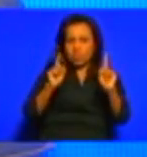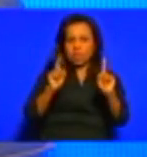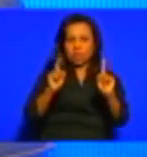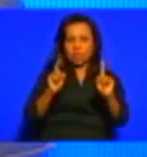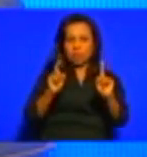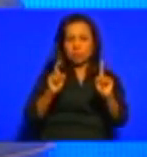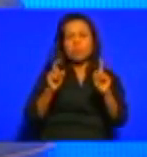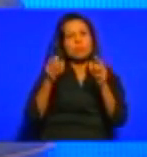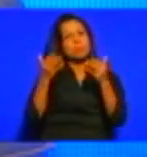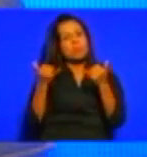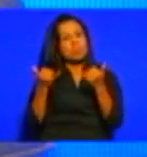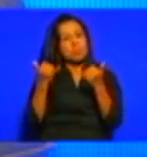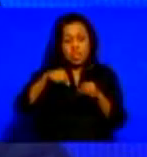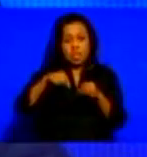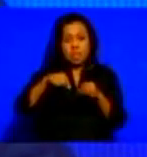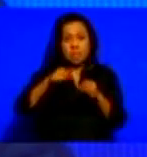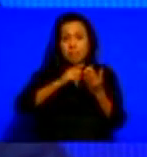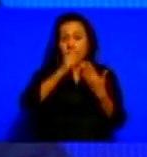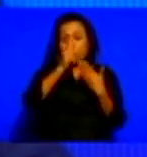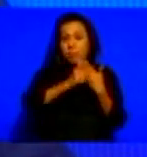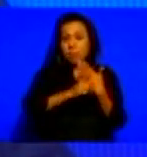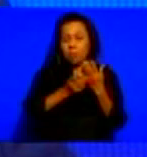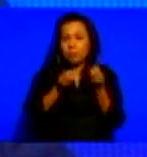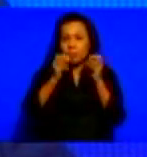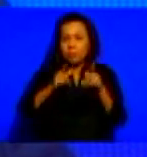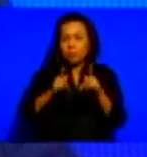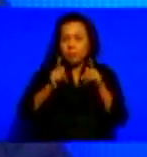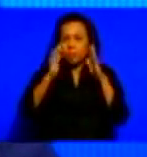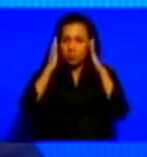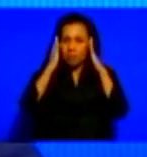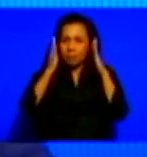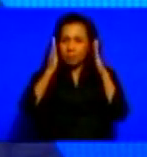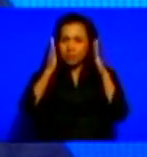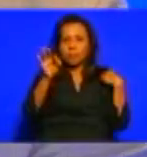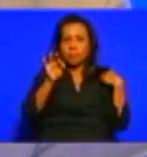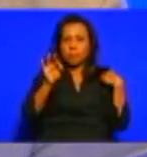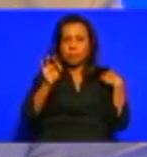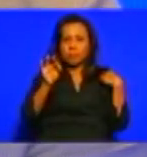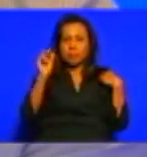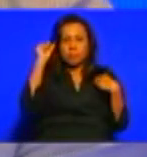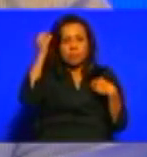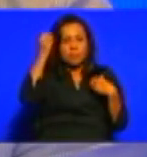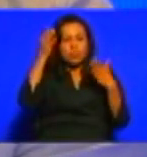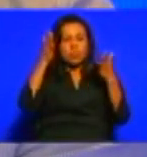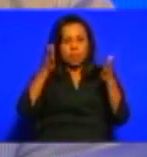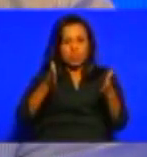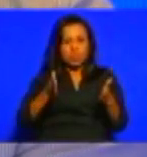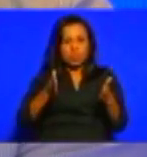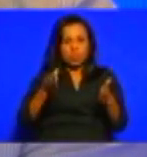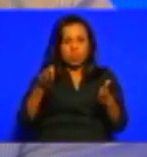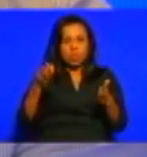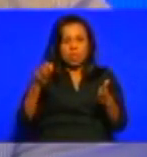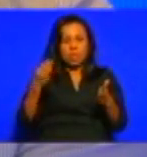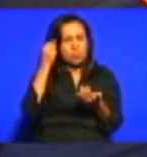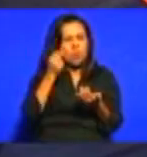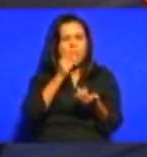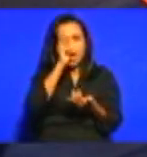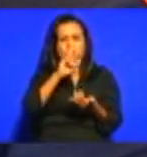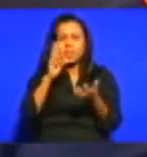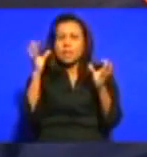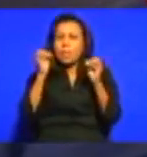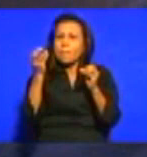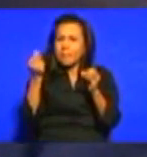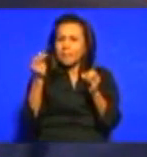Herrera, del Ministerio de Educación, Martín Sucre, viceministro del MIBIOT, Julio Guardia, director regional del MOB, y